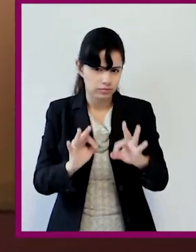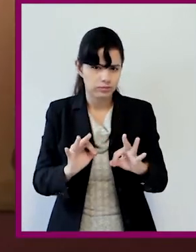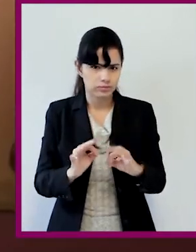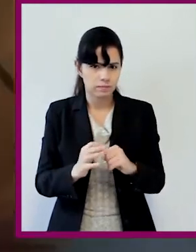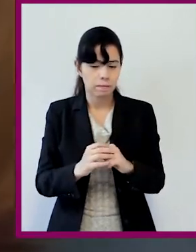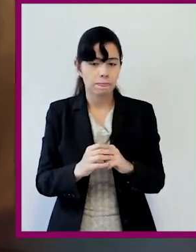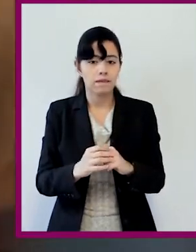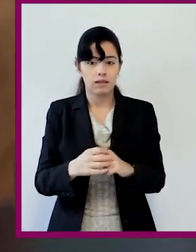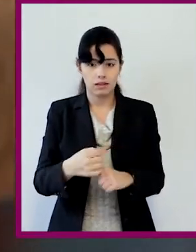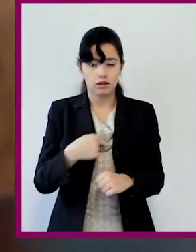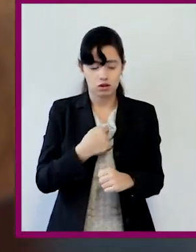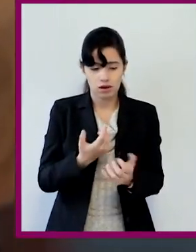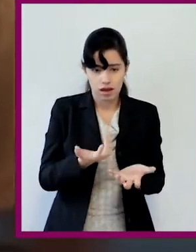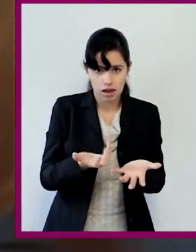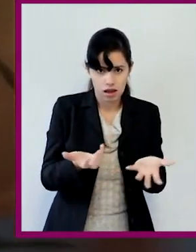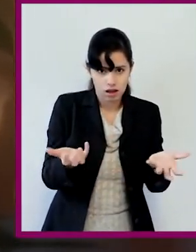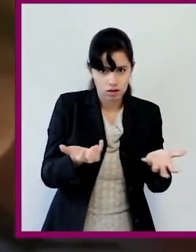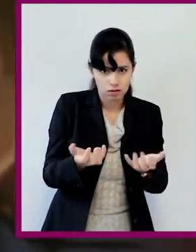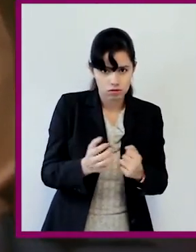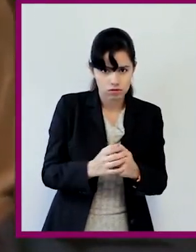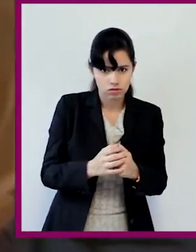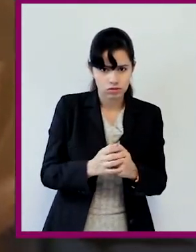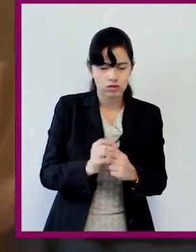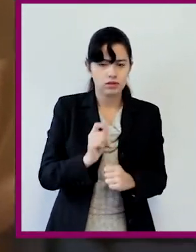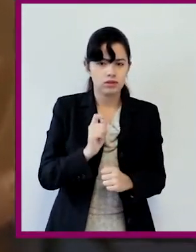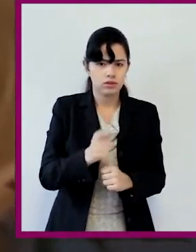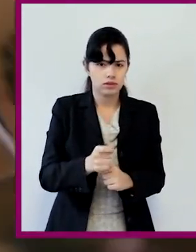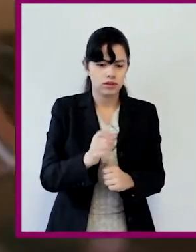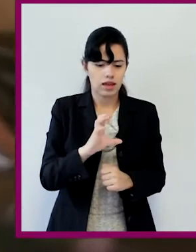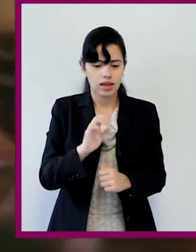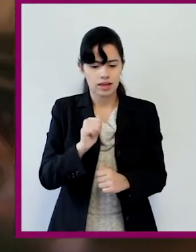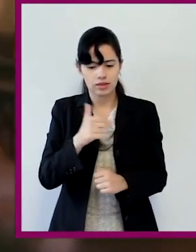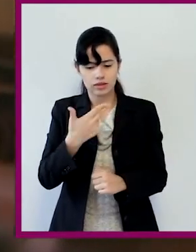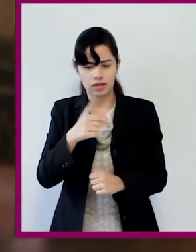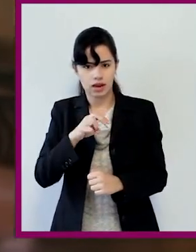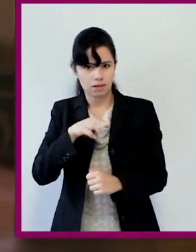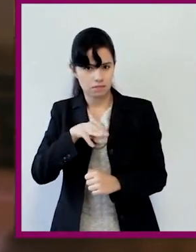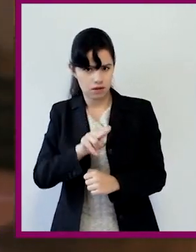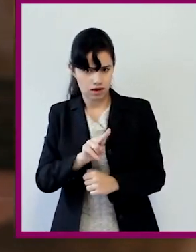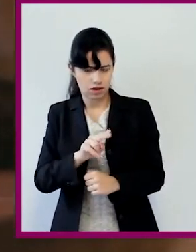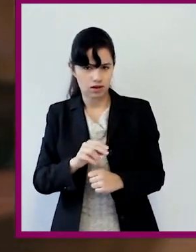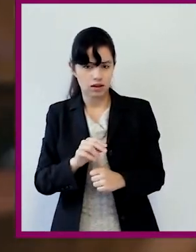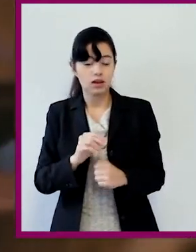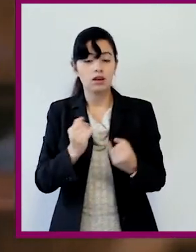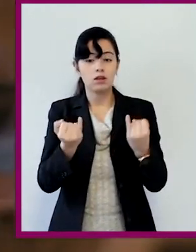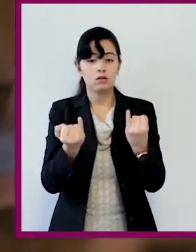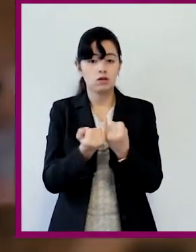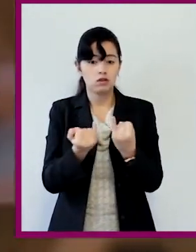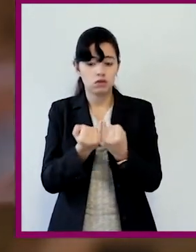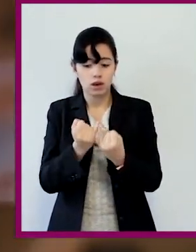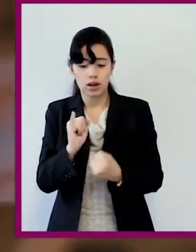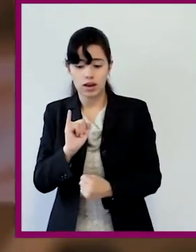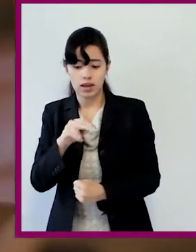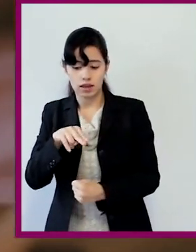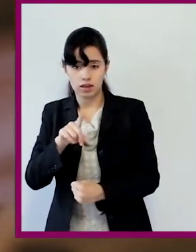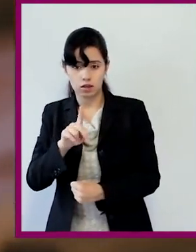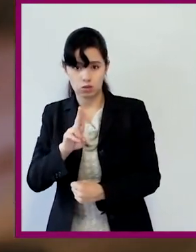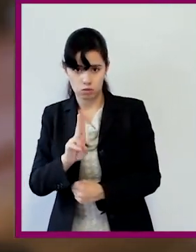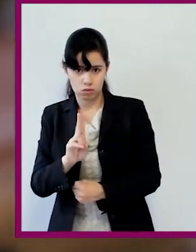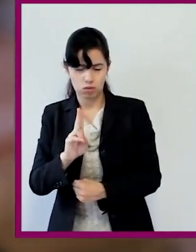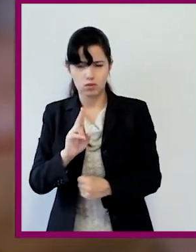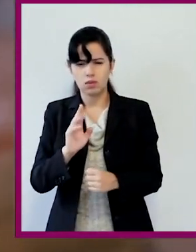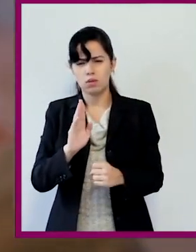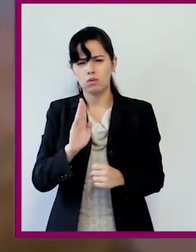practico, que es la parte del chamanismo andino, hasta hinduismo, budismo, hay